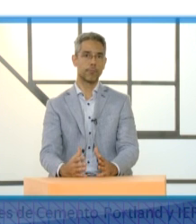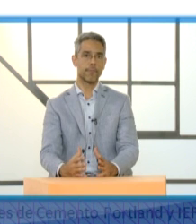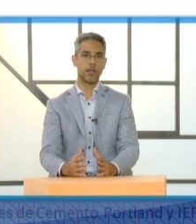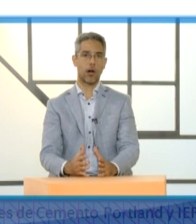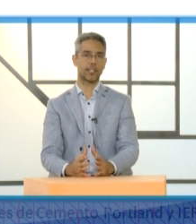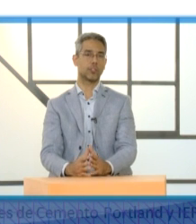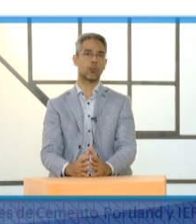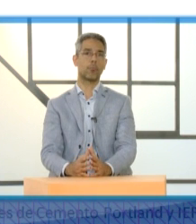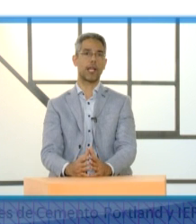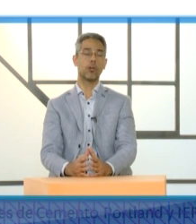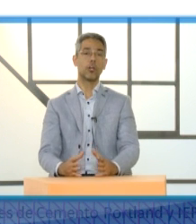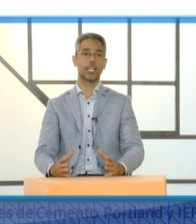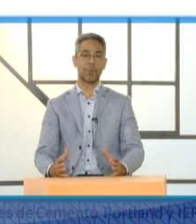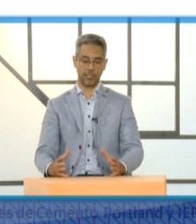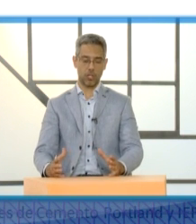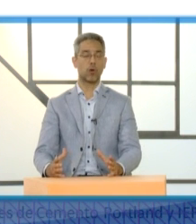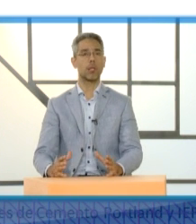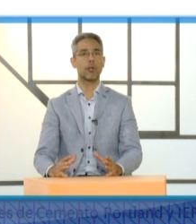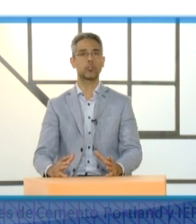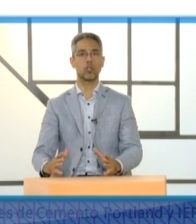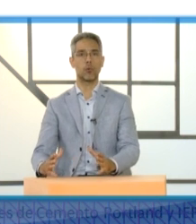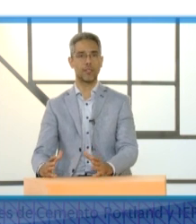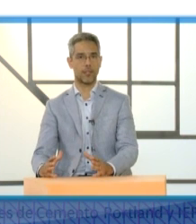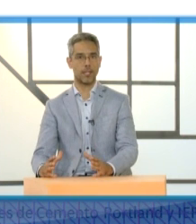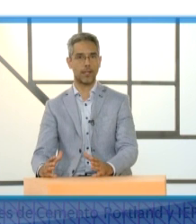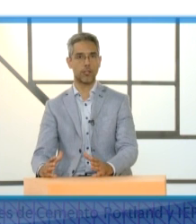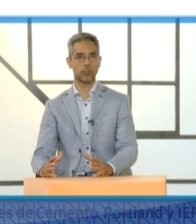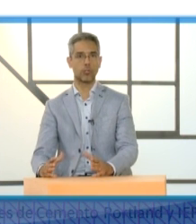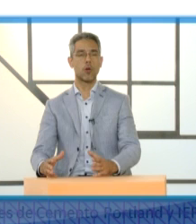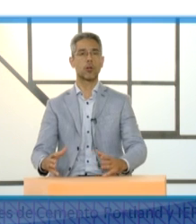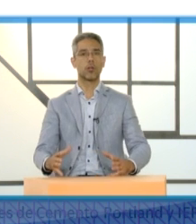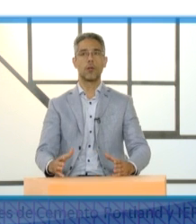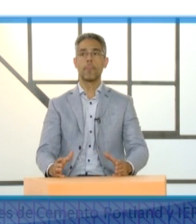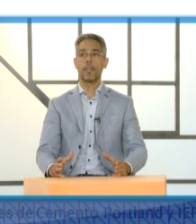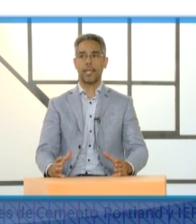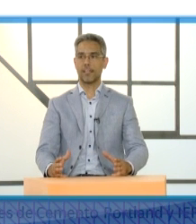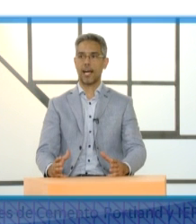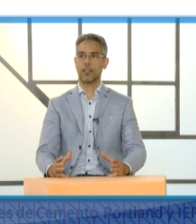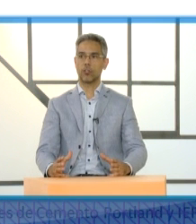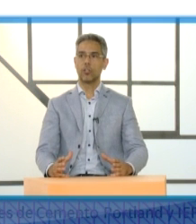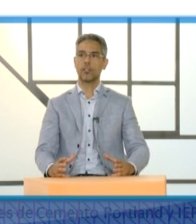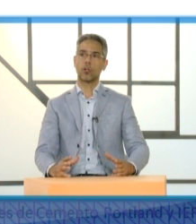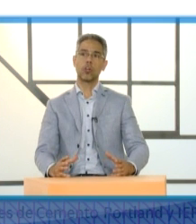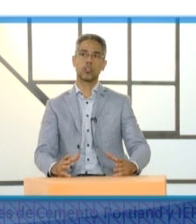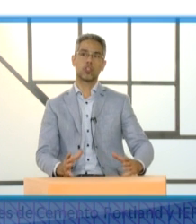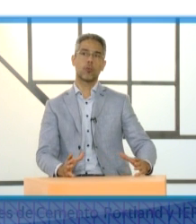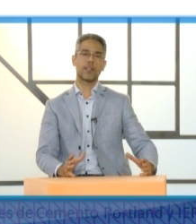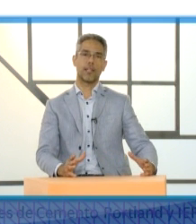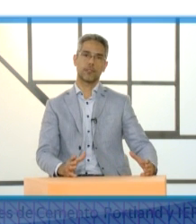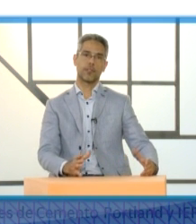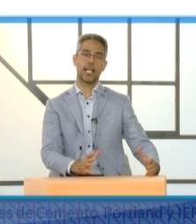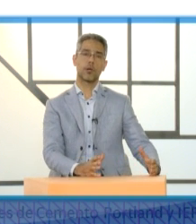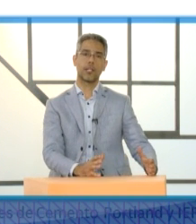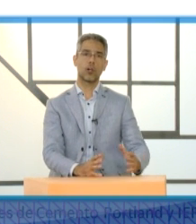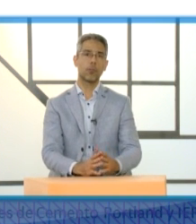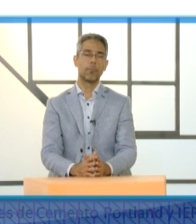mejoró. Ahora, si yo comparo qué ha pasado en estos primeros 8 meses de este año... Es la gráfica que estamos viendo en pantalla, exacto, ¿no? Con los 8 meses